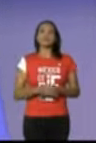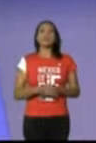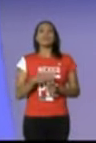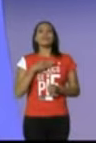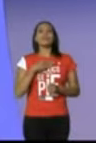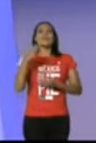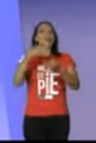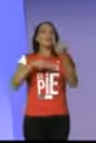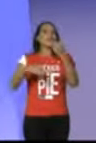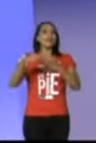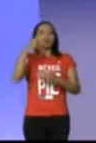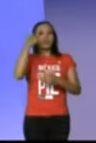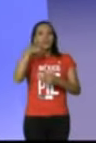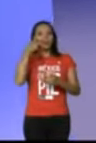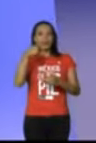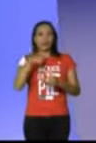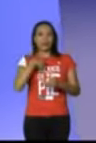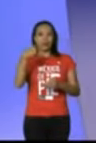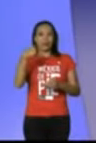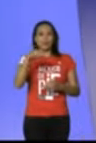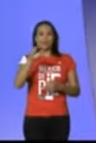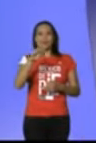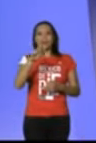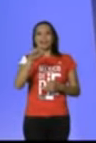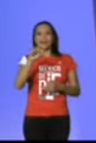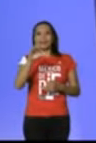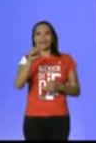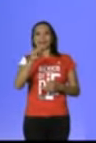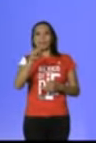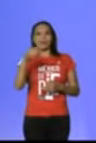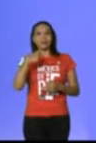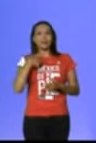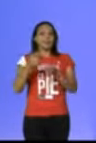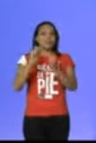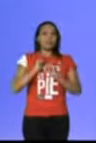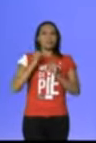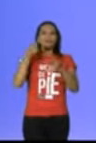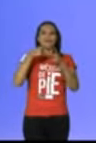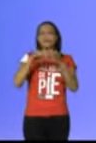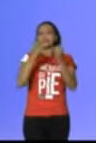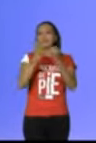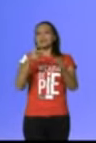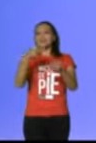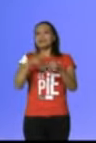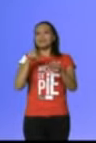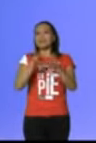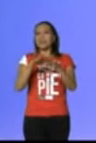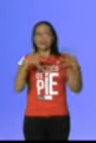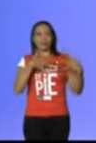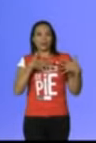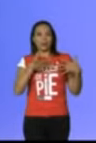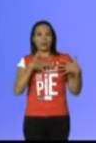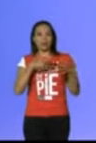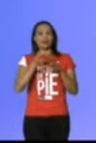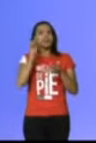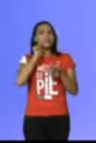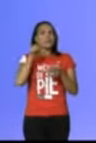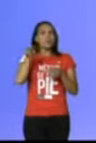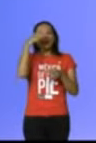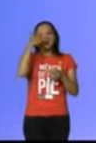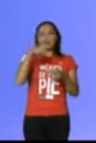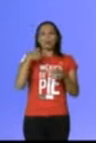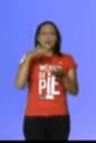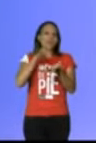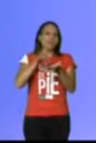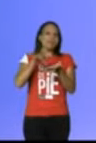Buenas noches a todos. Soy Fernanda Castillo y este año tengo la tarea de abrir el Teletón. Un evento que, como muchos de ustedes, dejé